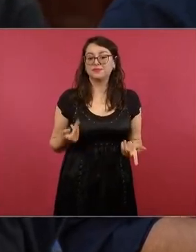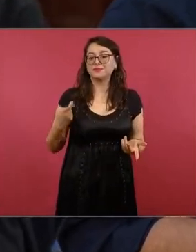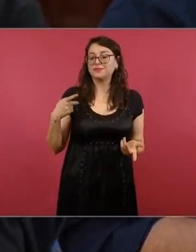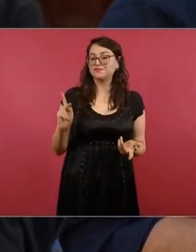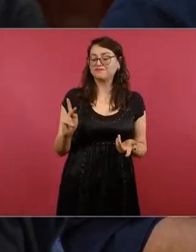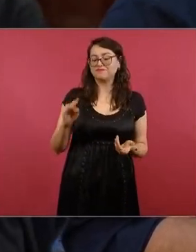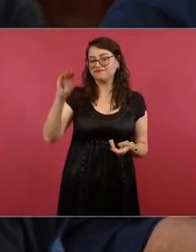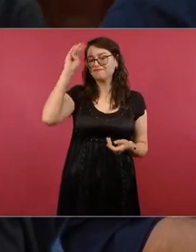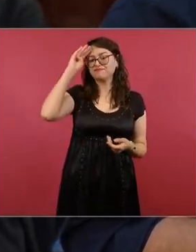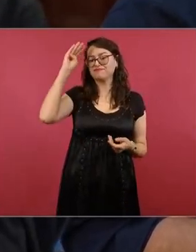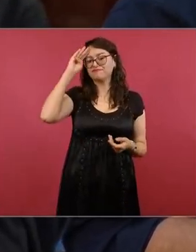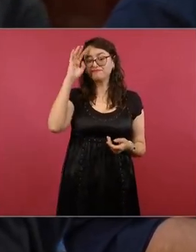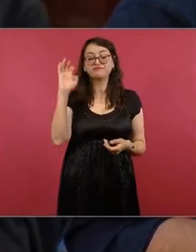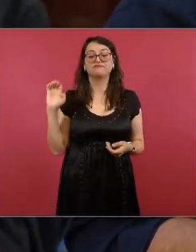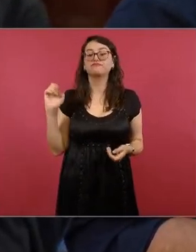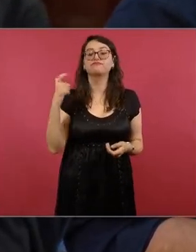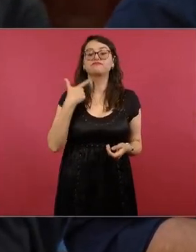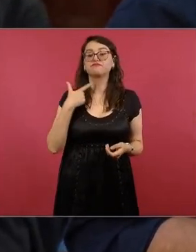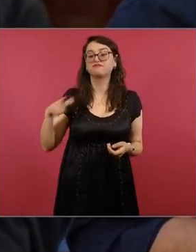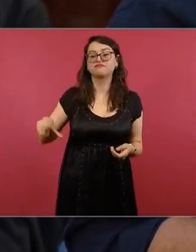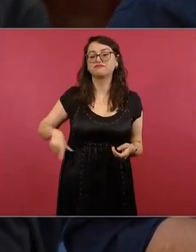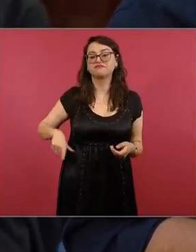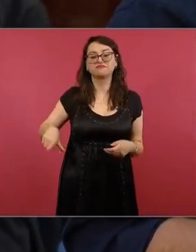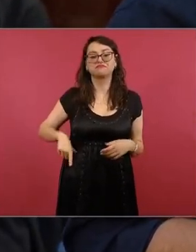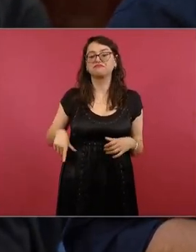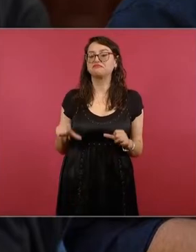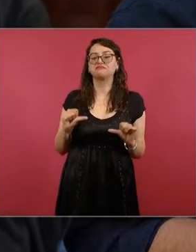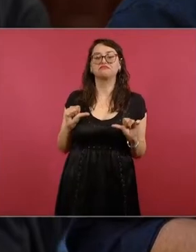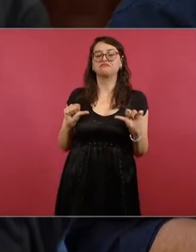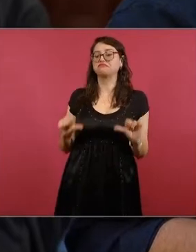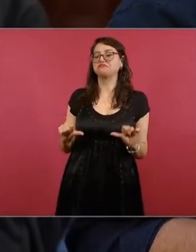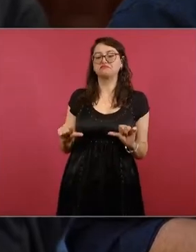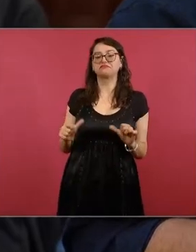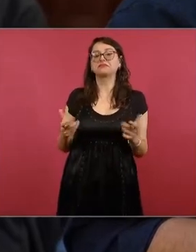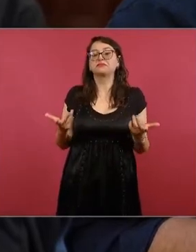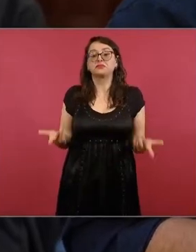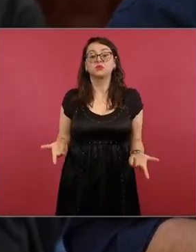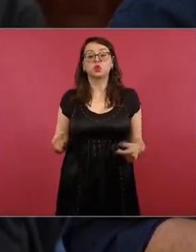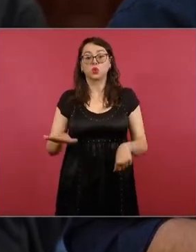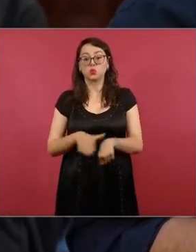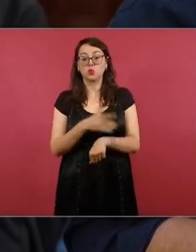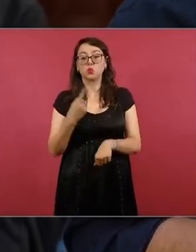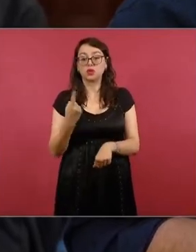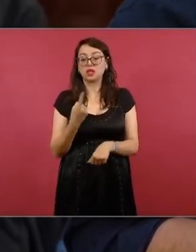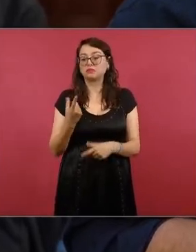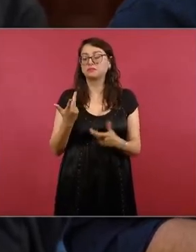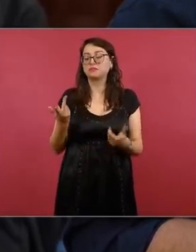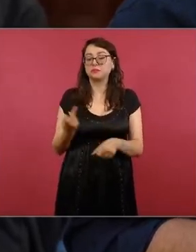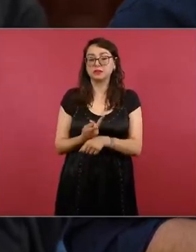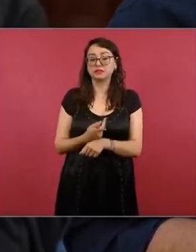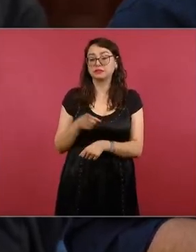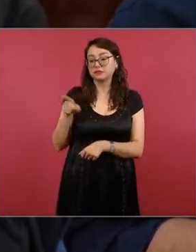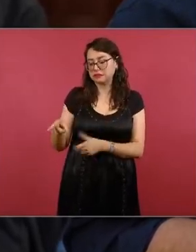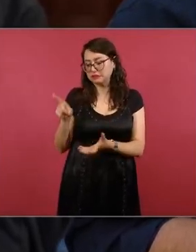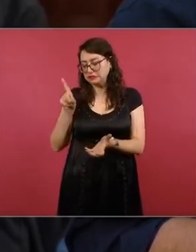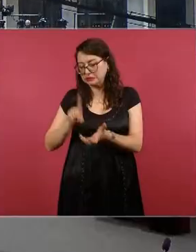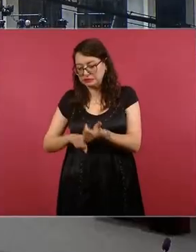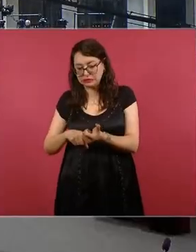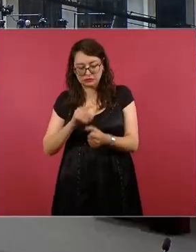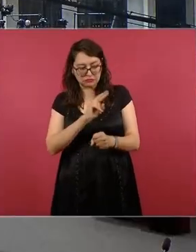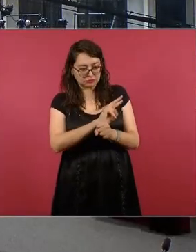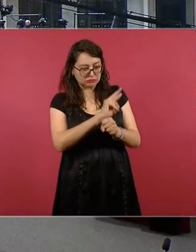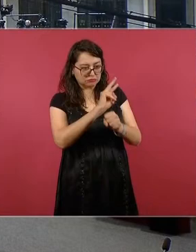acciones contra el exgobernador y funcionarios cercanos, ya que la Contraloría pues de alguna forma no